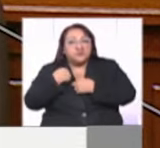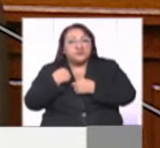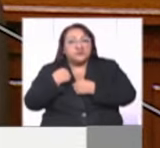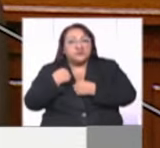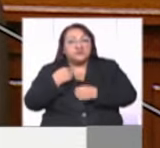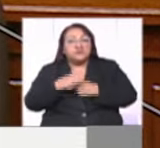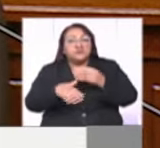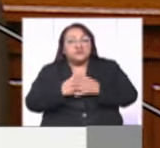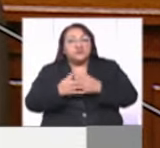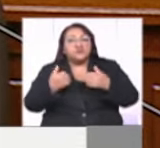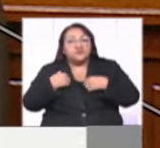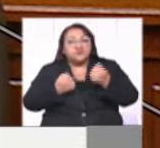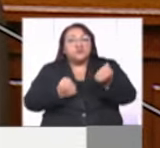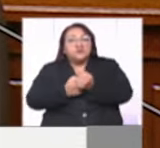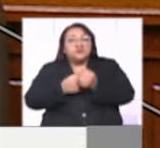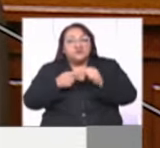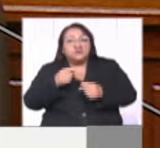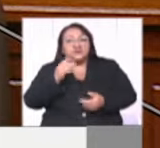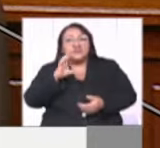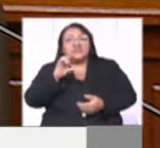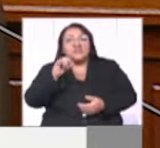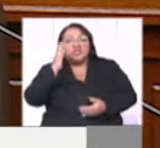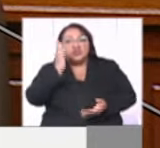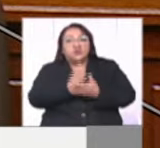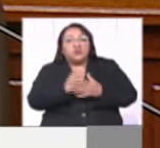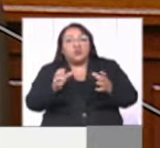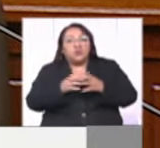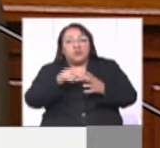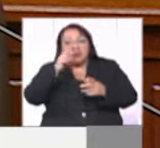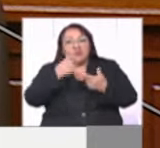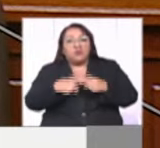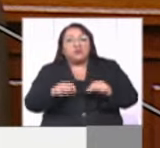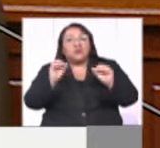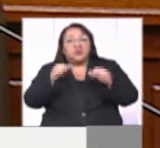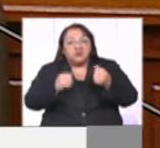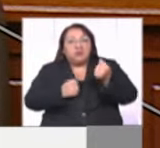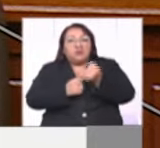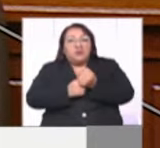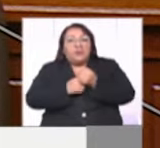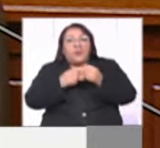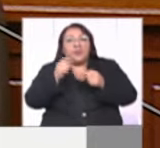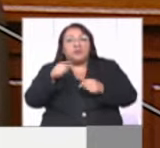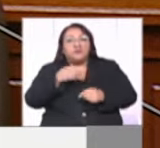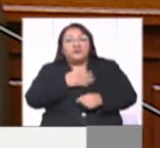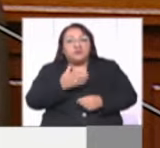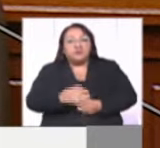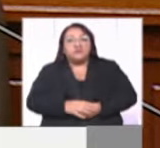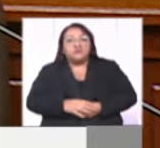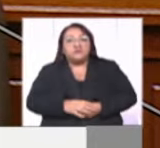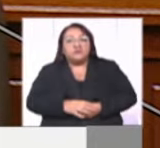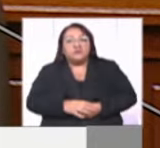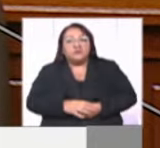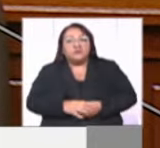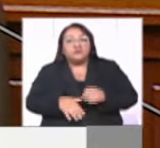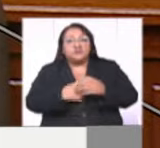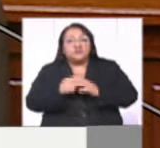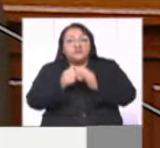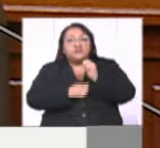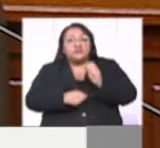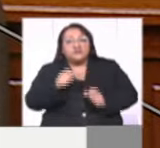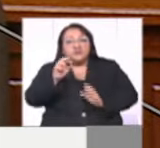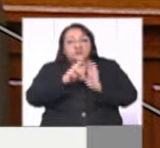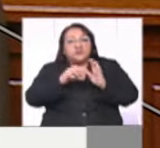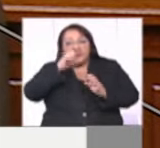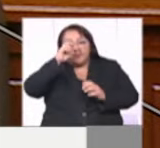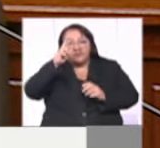y todos debemos apoyar a esta censura. La bancada Perú Libre va a apoyar porque está a favor de todos los hermanos de la